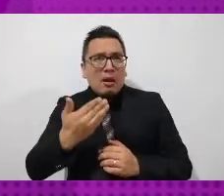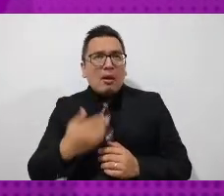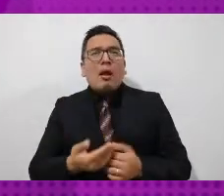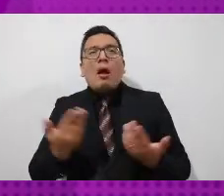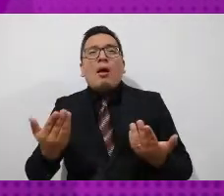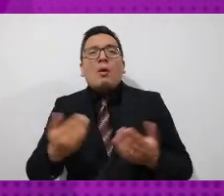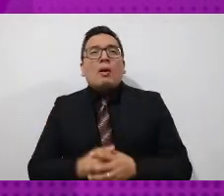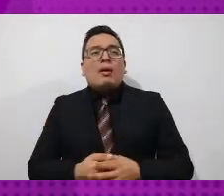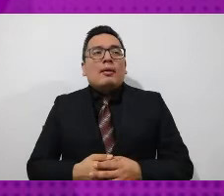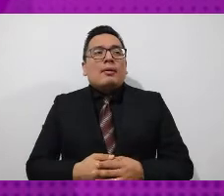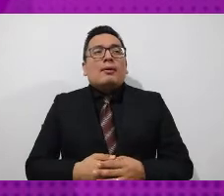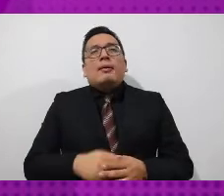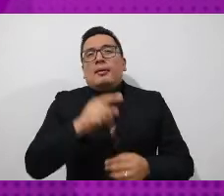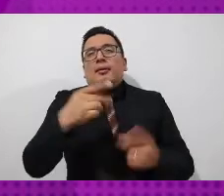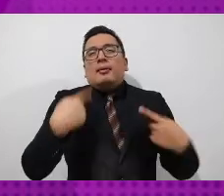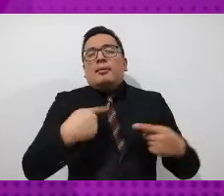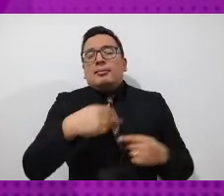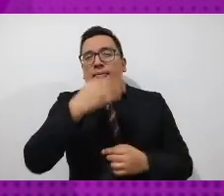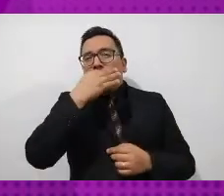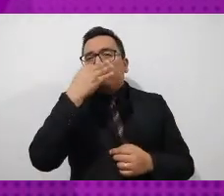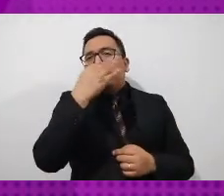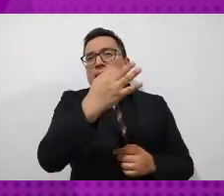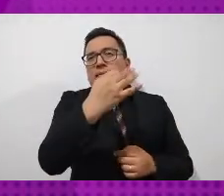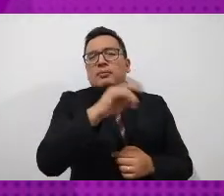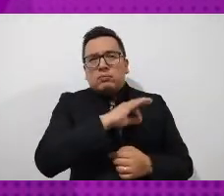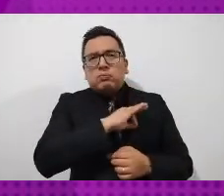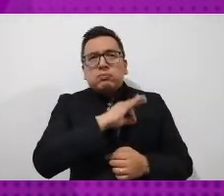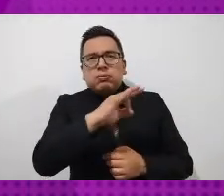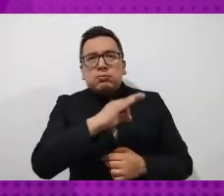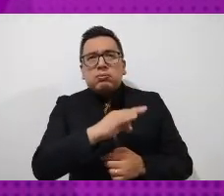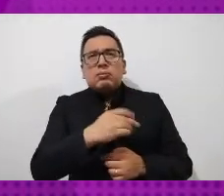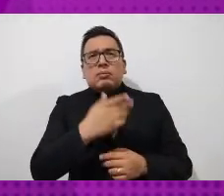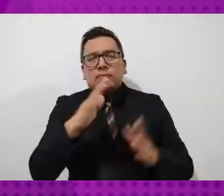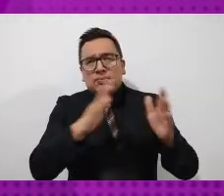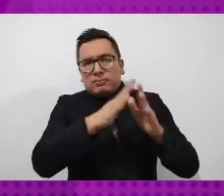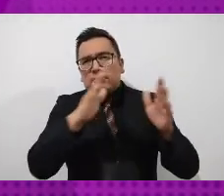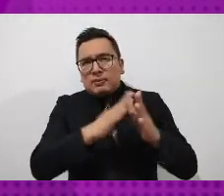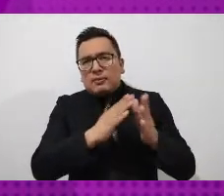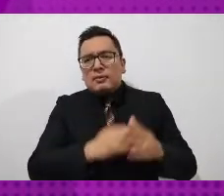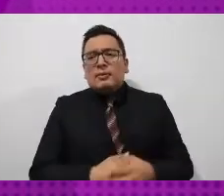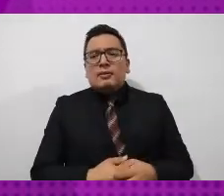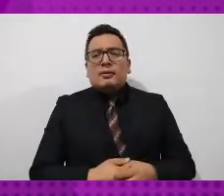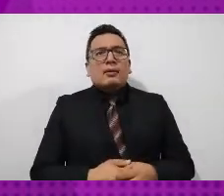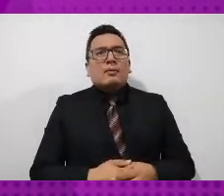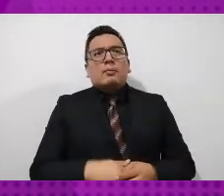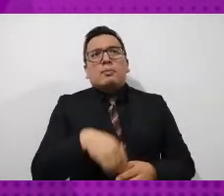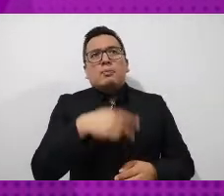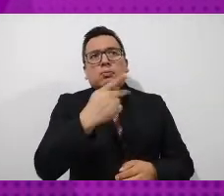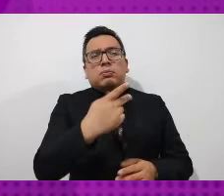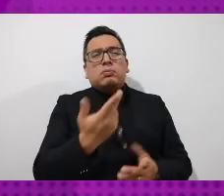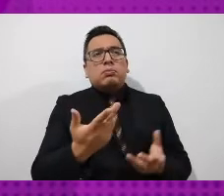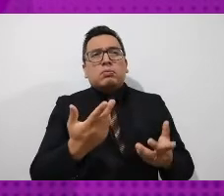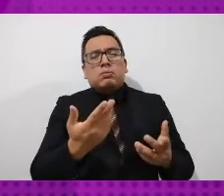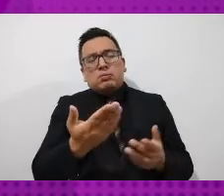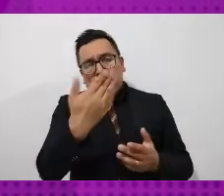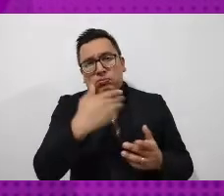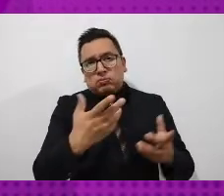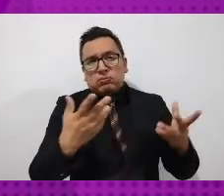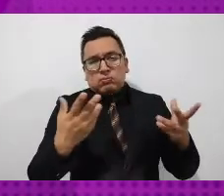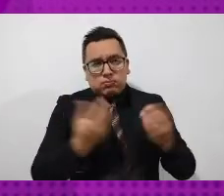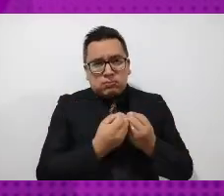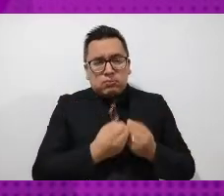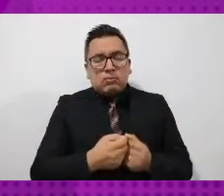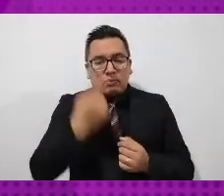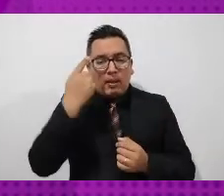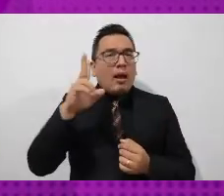le permite al ciudadano que pueda participar junto con esta